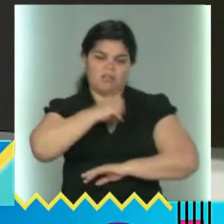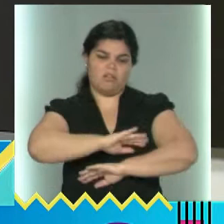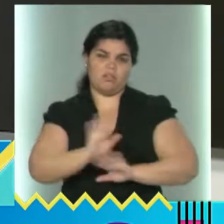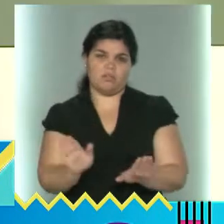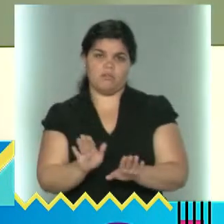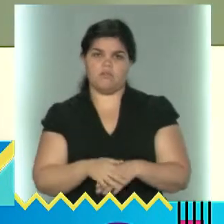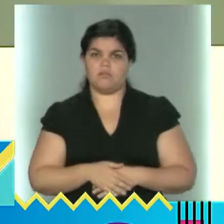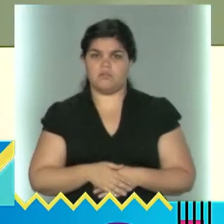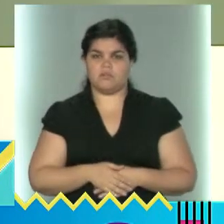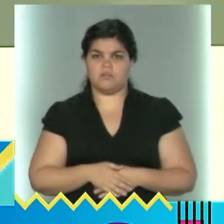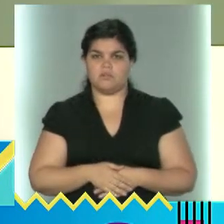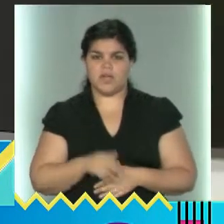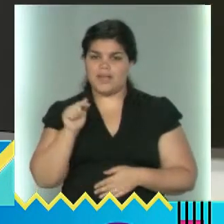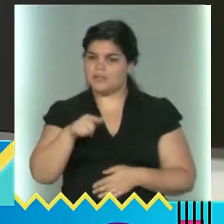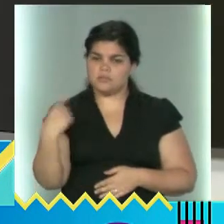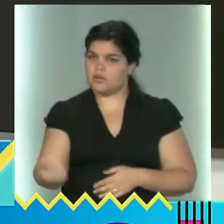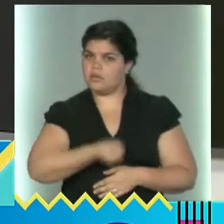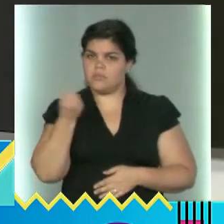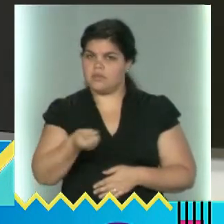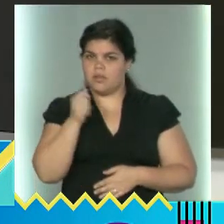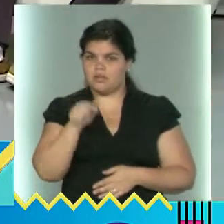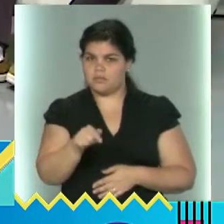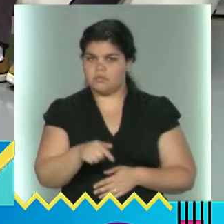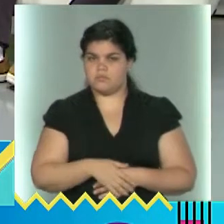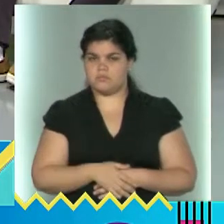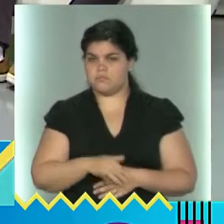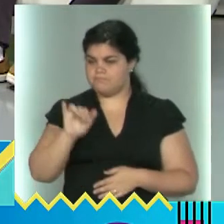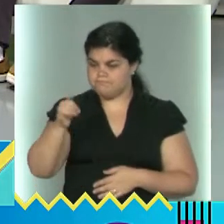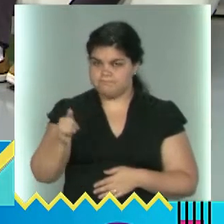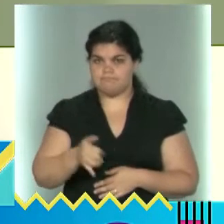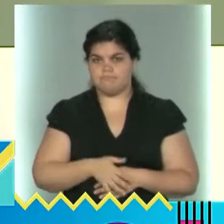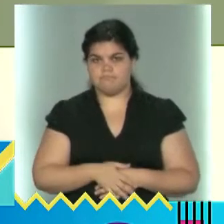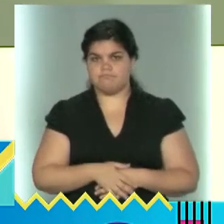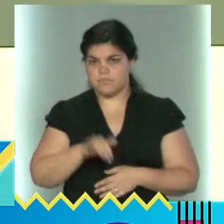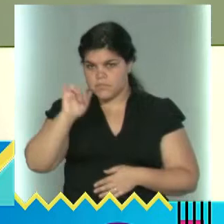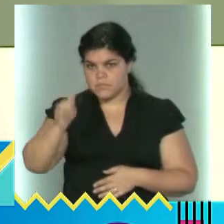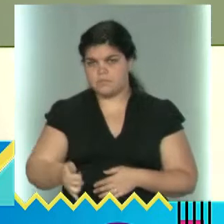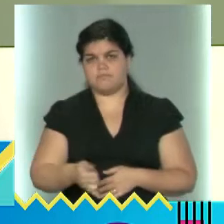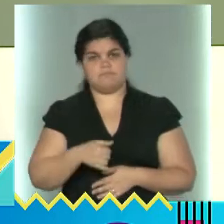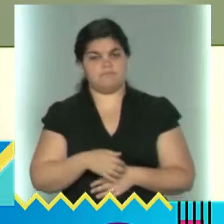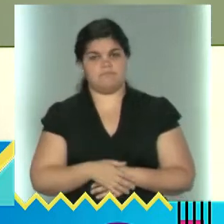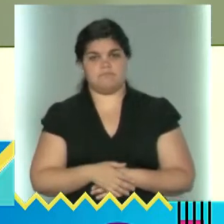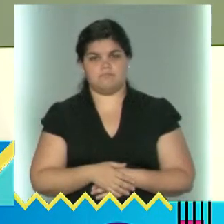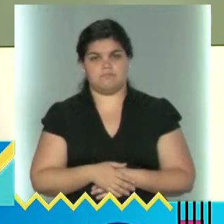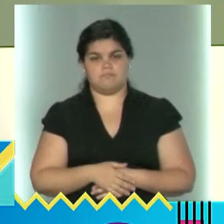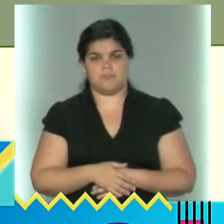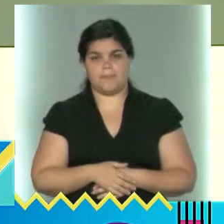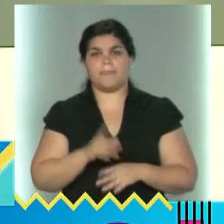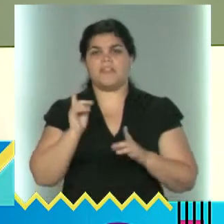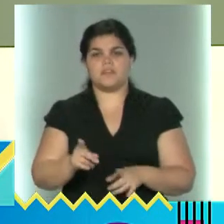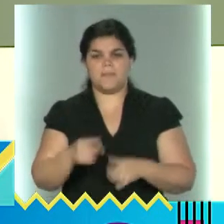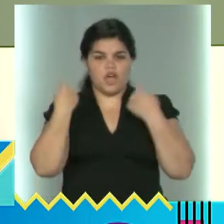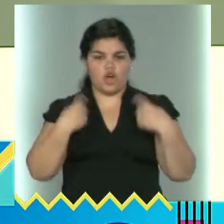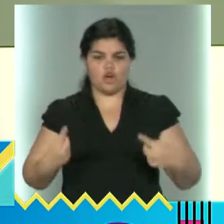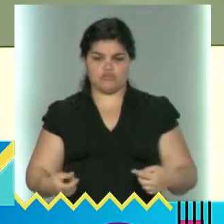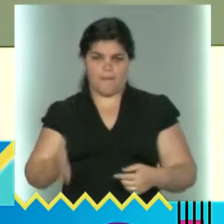y listo? Me parece que va un poco por ese lado. Totalmente, ¿No? totalmente. Para mí es así al 100%. Y Bien. aparte mejorar lo que uno mismo